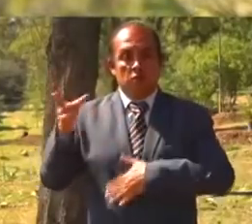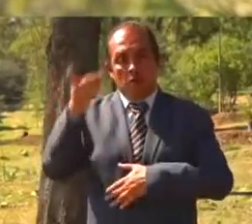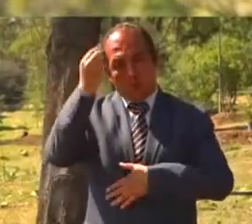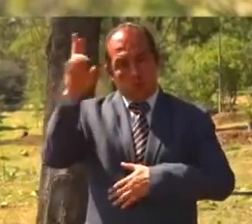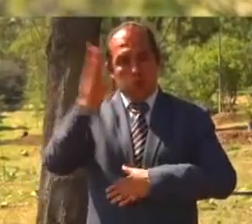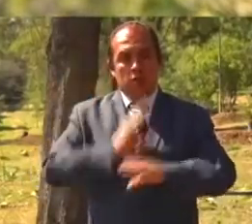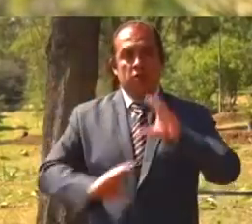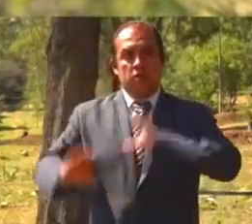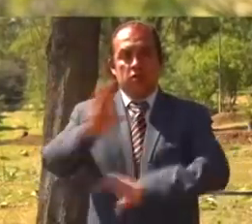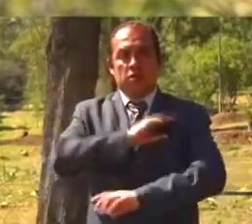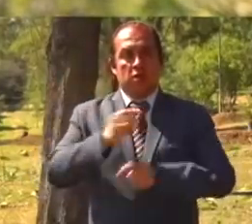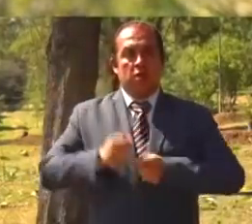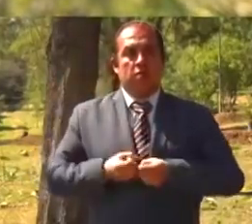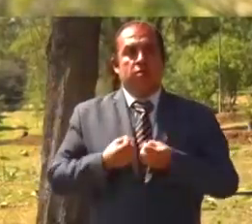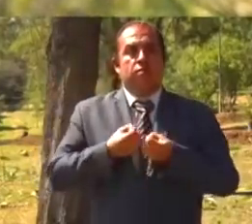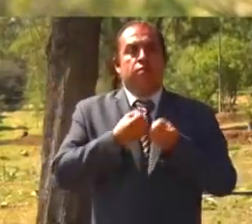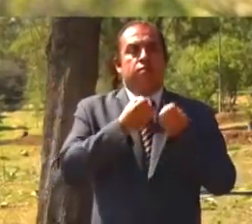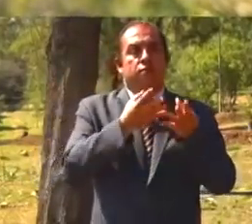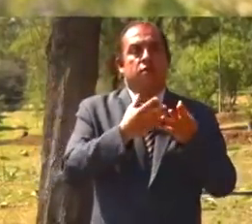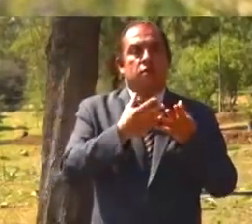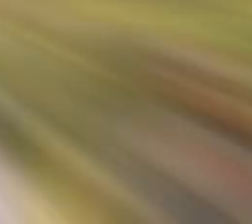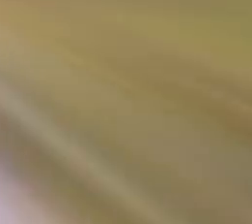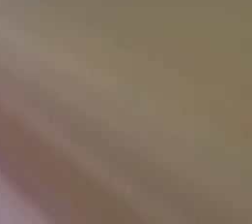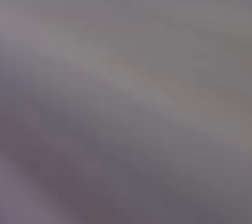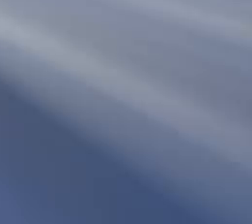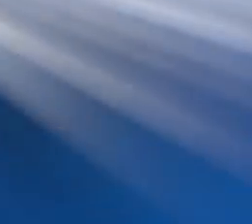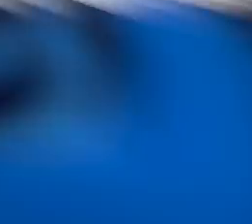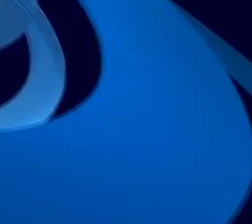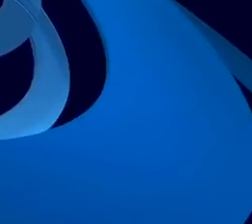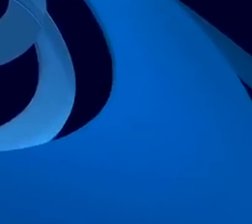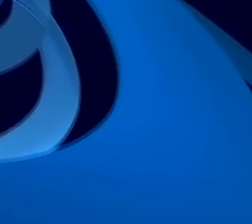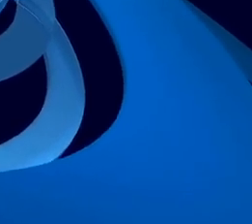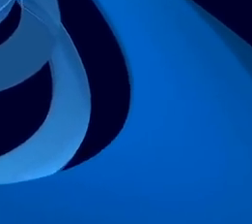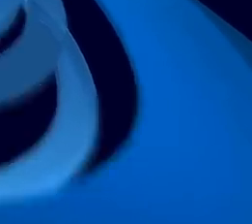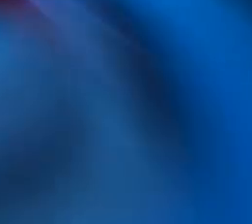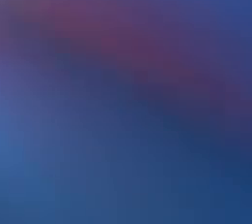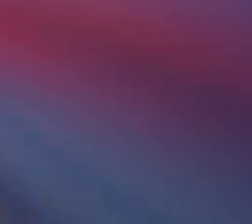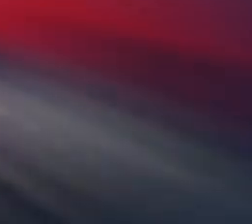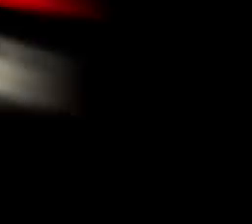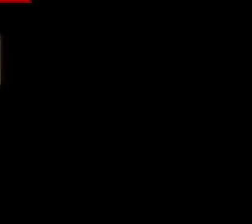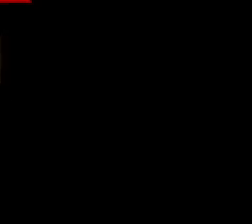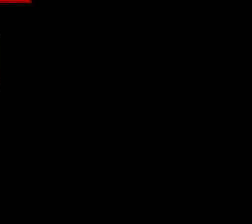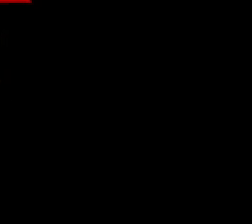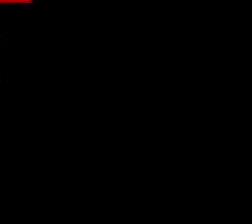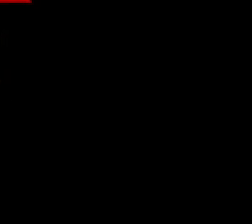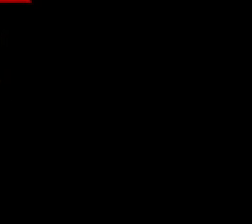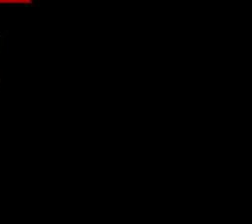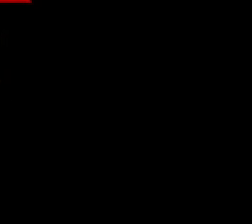doctora Sheinbaum para dejar a esta Ciudad de México. Muchas gracias.